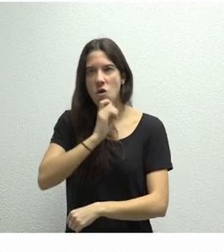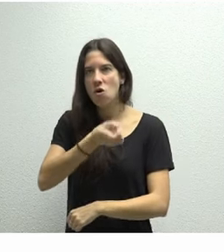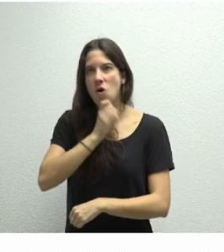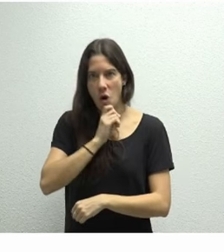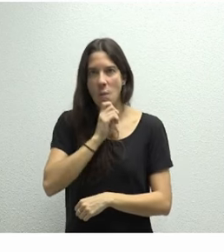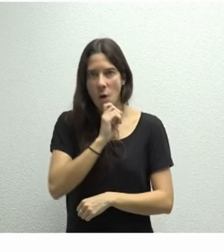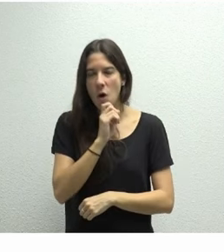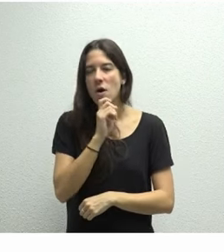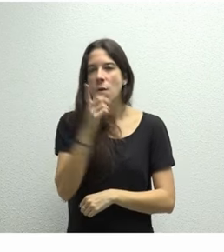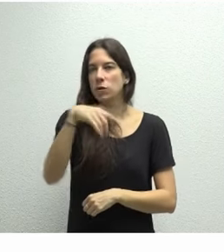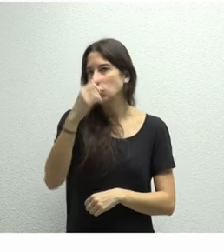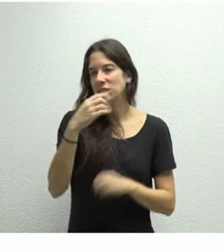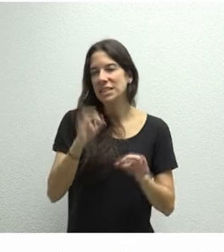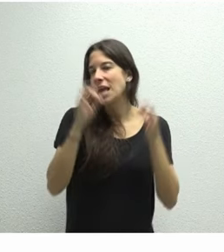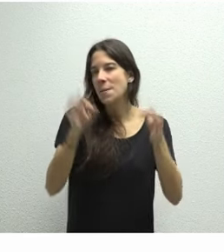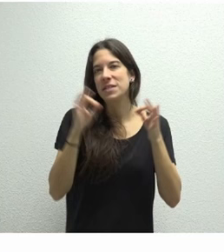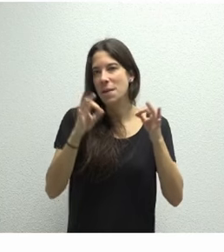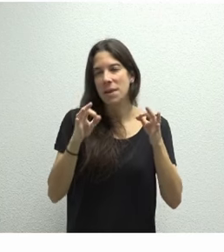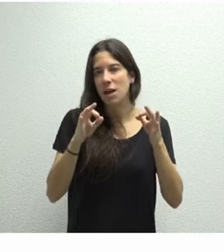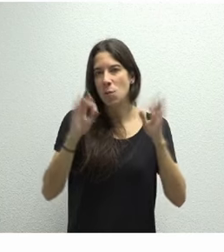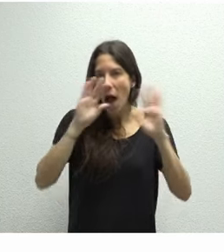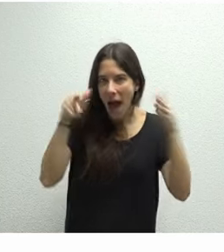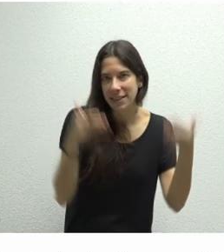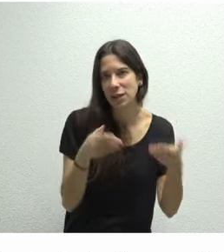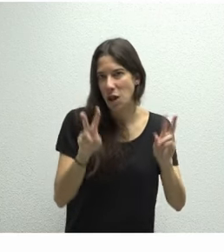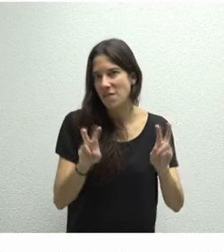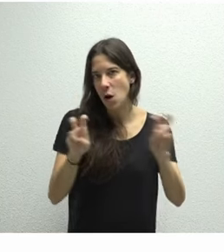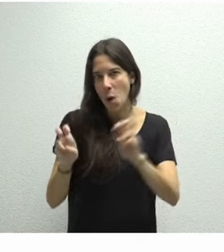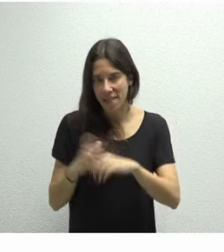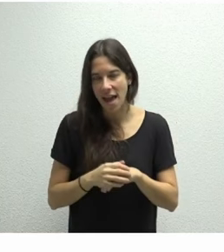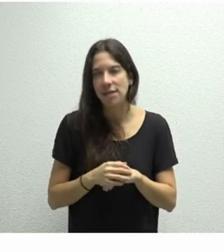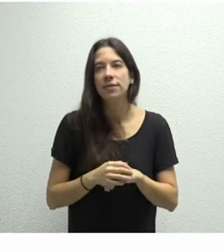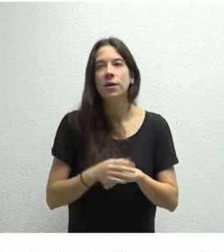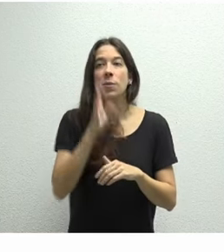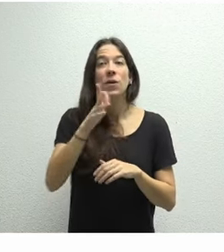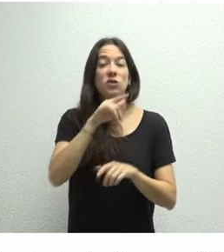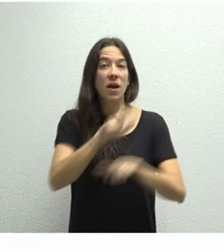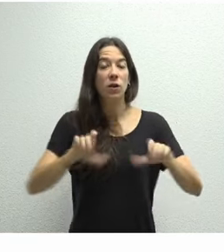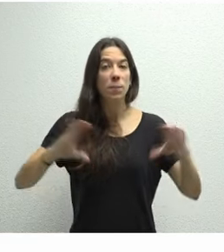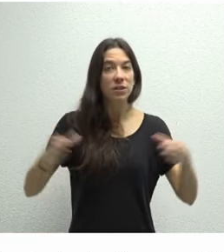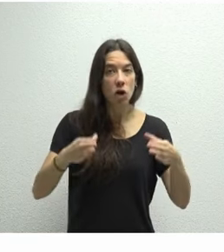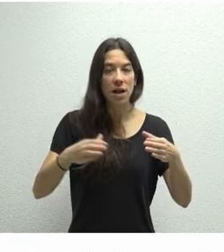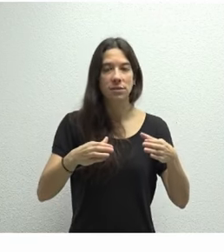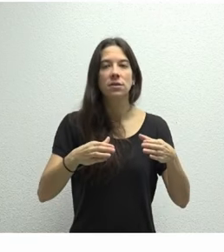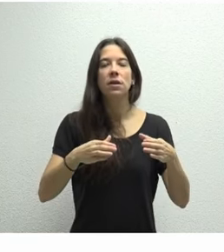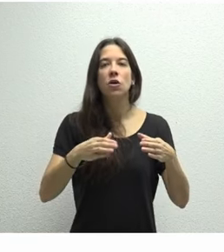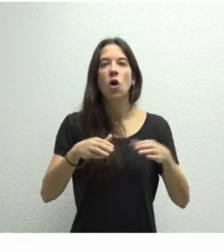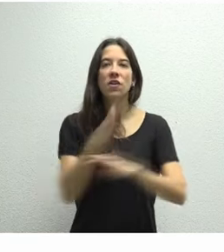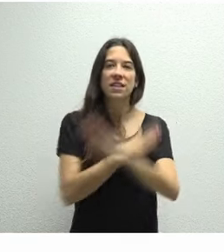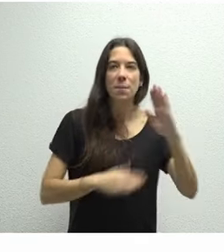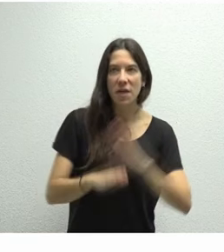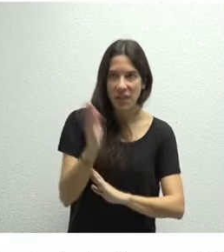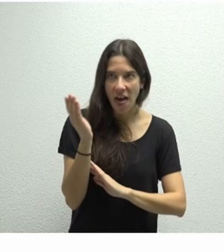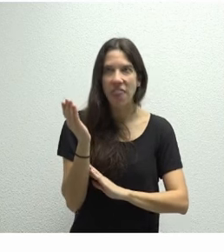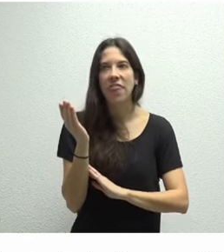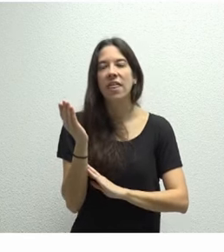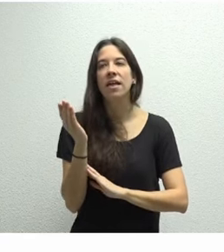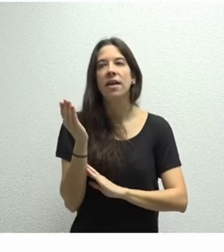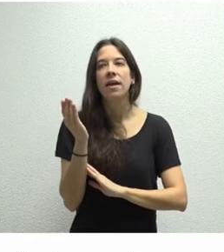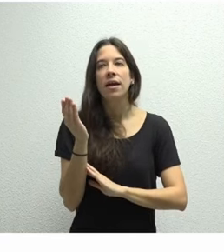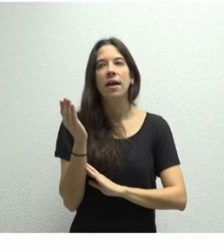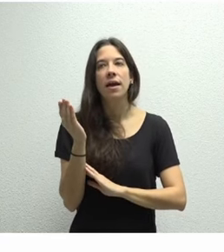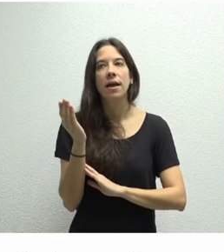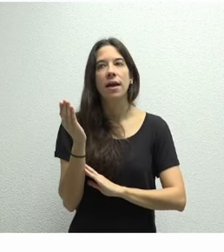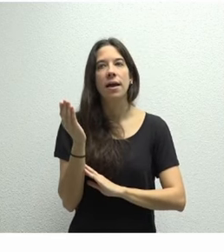discapacidad intelectual y por extensión del conjunto de personas con capacidad desde planteamientos rigurosos y para nosotros